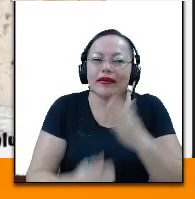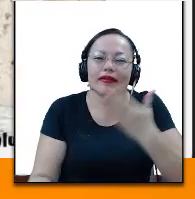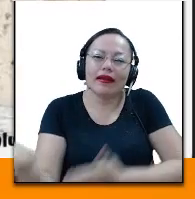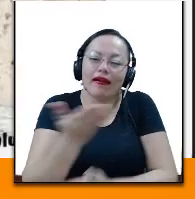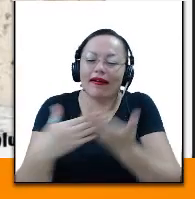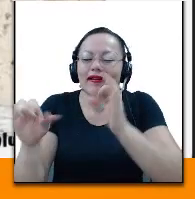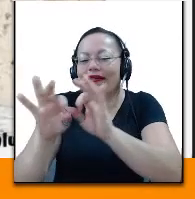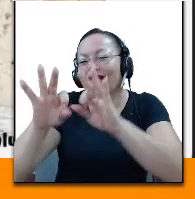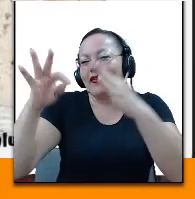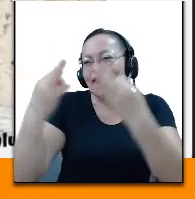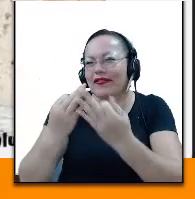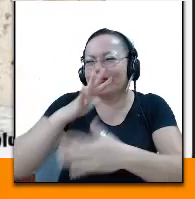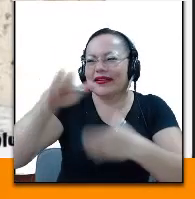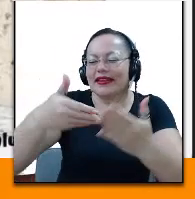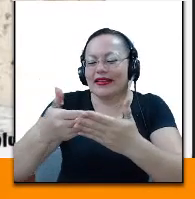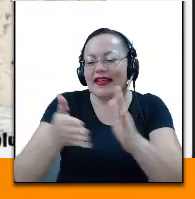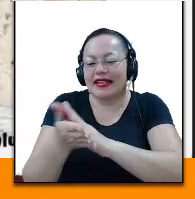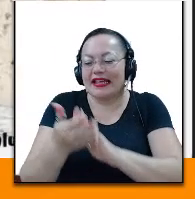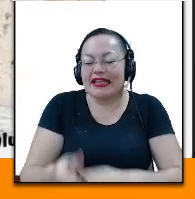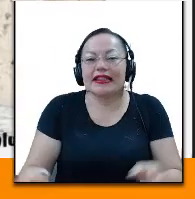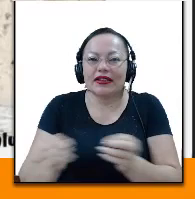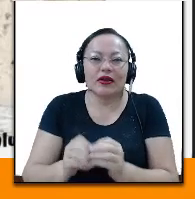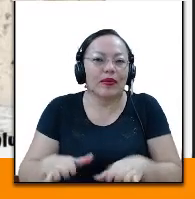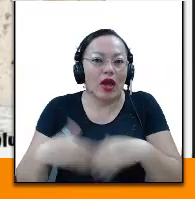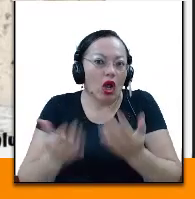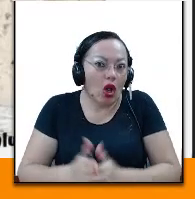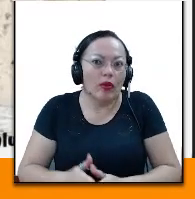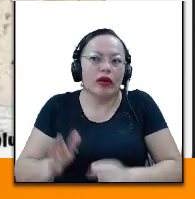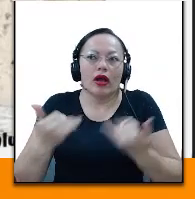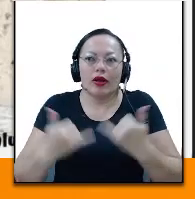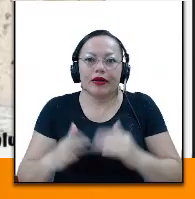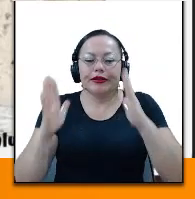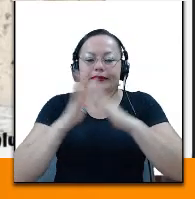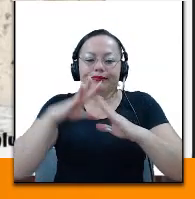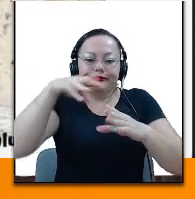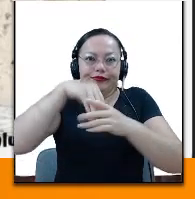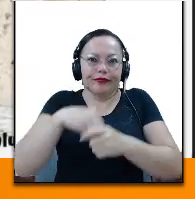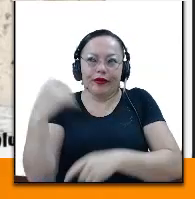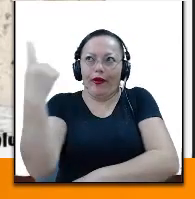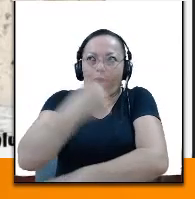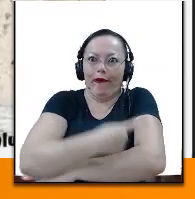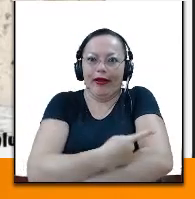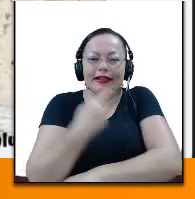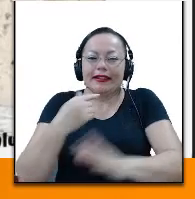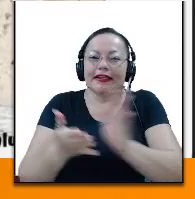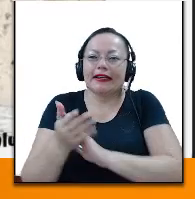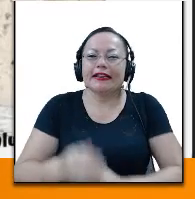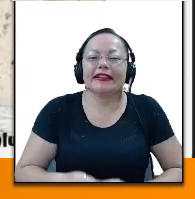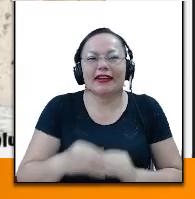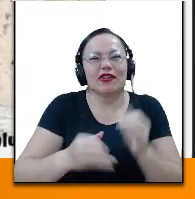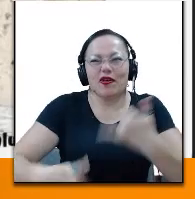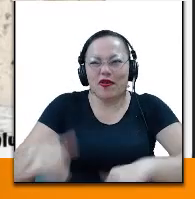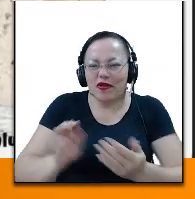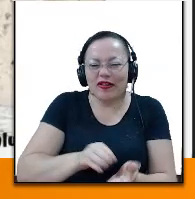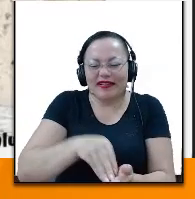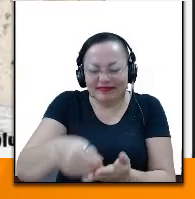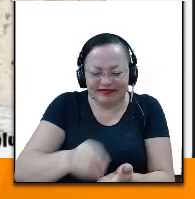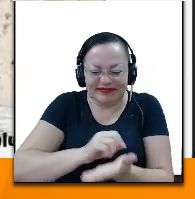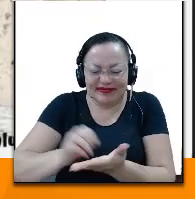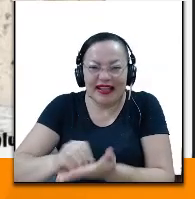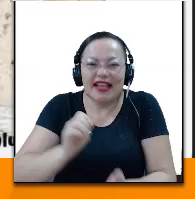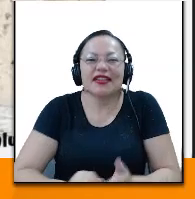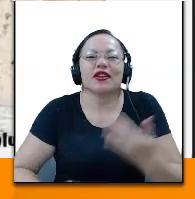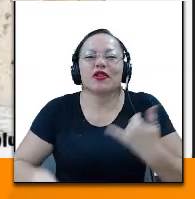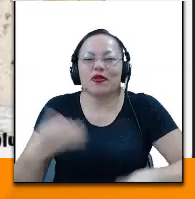nuestras familias pues en los toques de queda, que estamos viendo películas, que estamos armando rompecabezas, que estamos jugando, que estamos haciendo zumba,